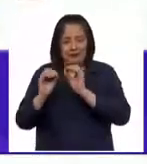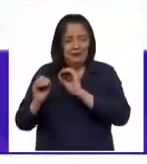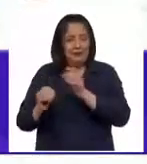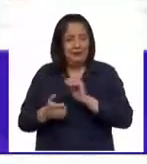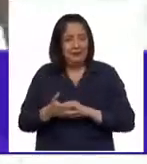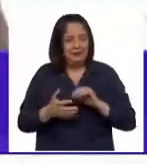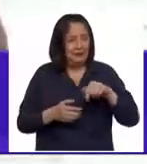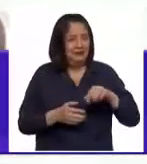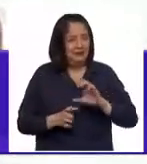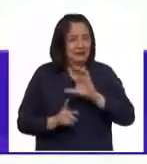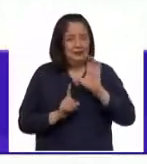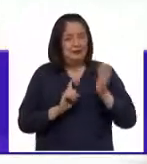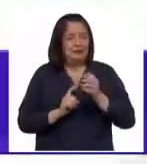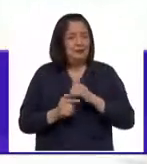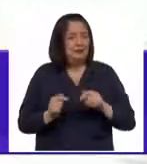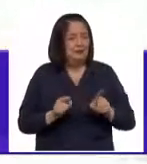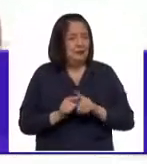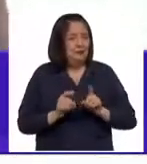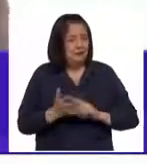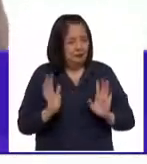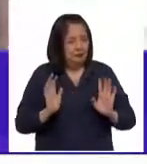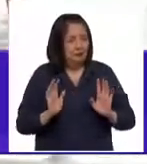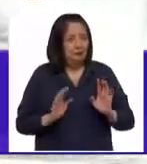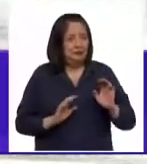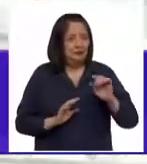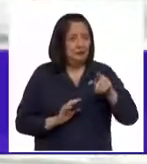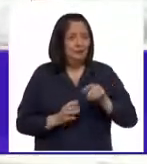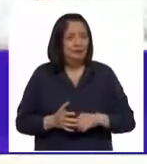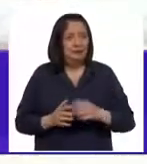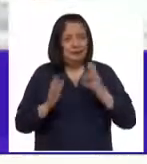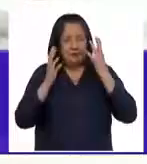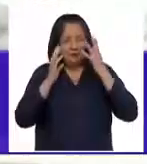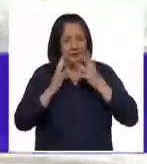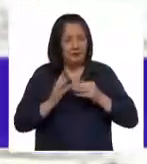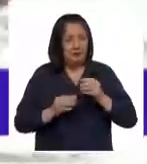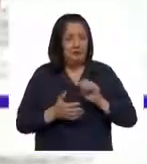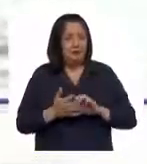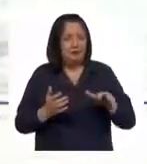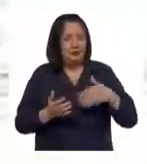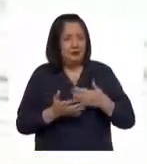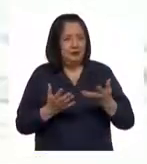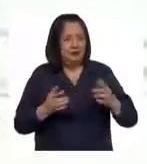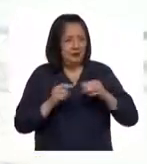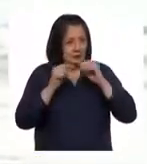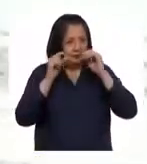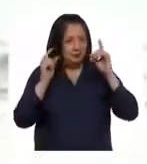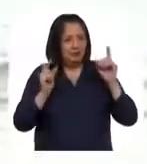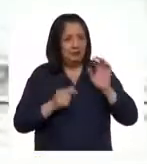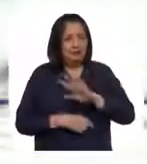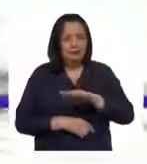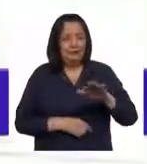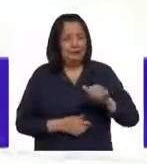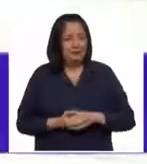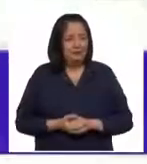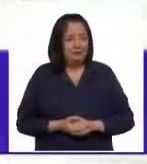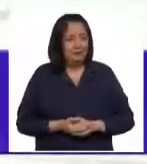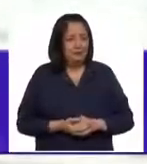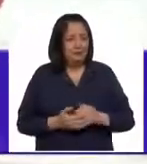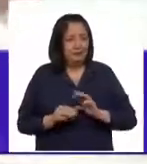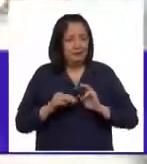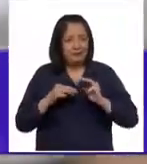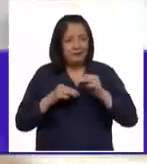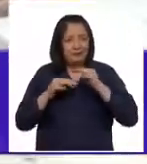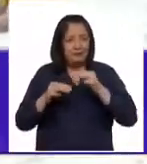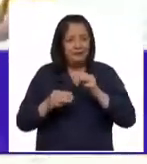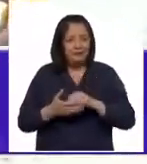a nuestra cultura. Esta sabía nadar, por supuesto, este Santa Claus. Entonces llegó por aquí sorprendiendo un poco a los chicos joven, en la playa